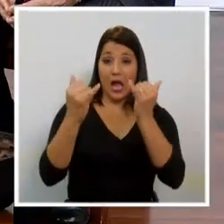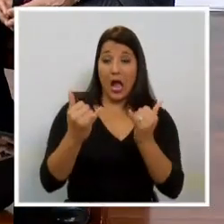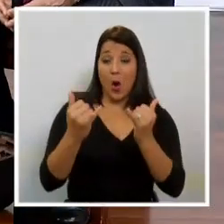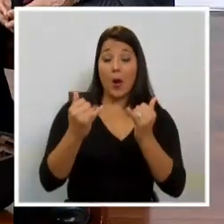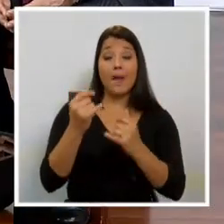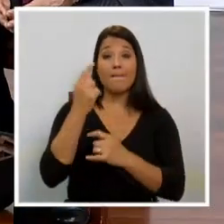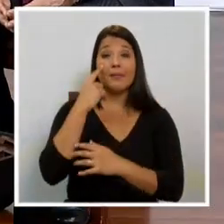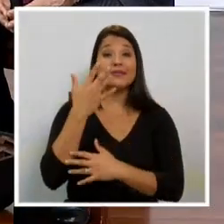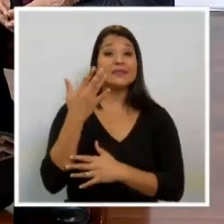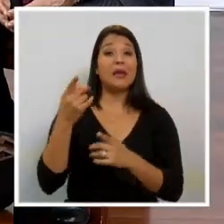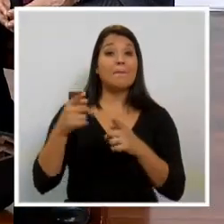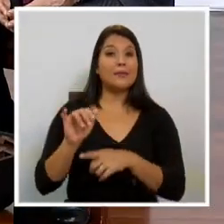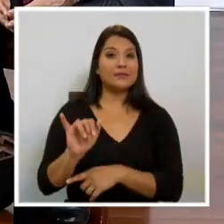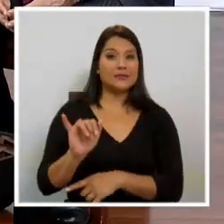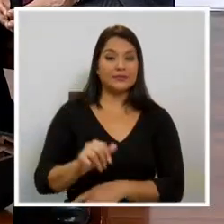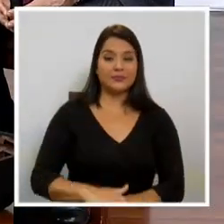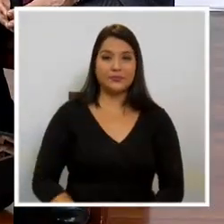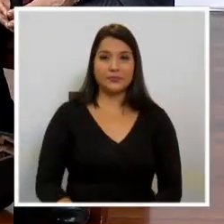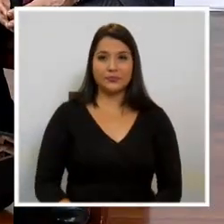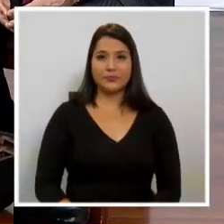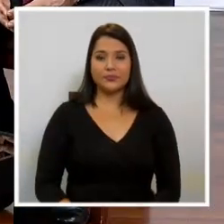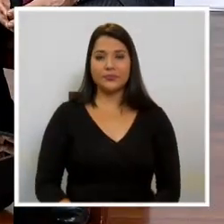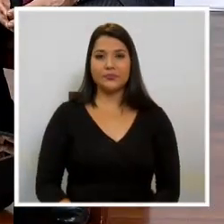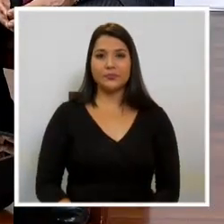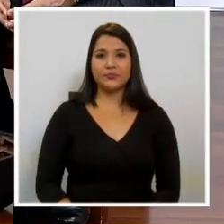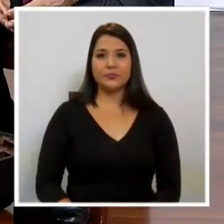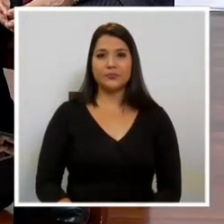a escuchar lo que pasa allá.